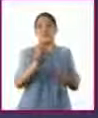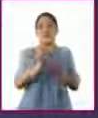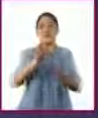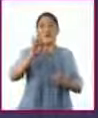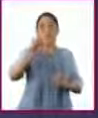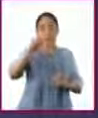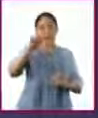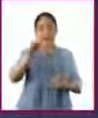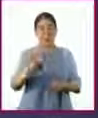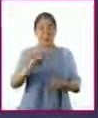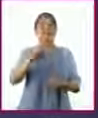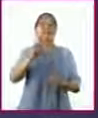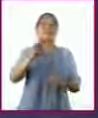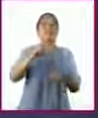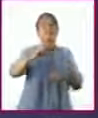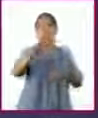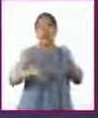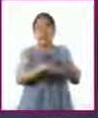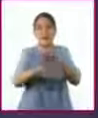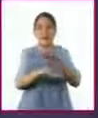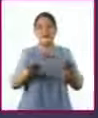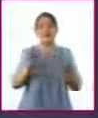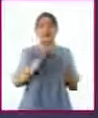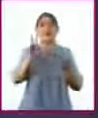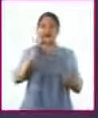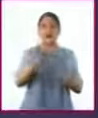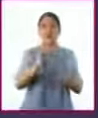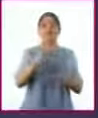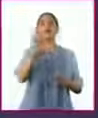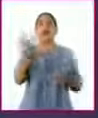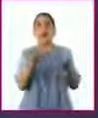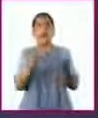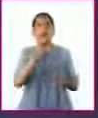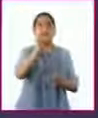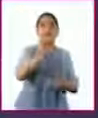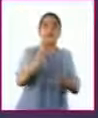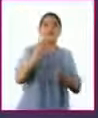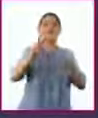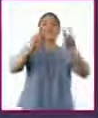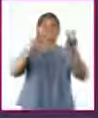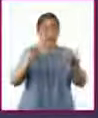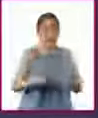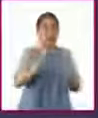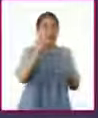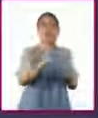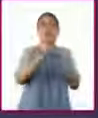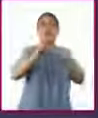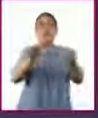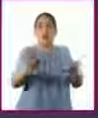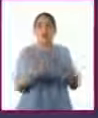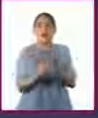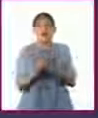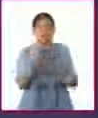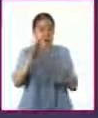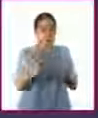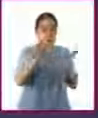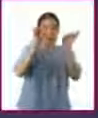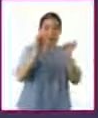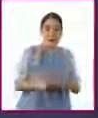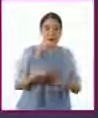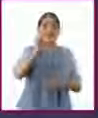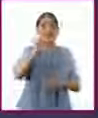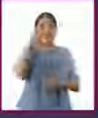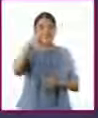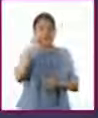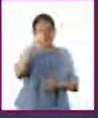porque no solo nombra a los libros, sino que indica que se trata de información nueva y original de creación